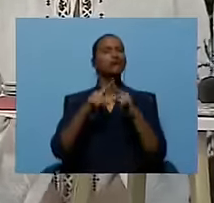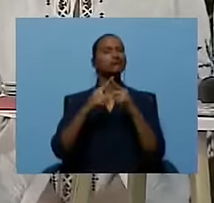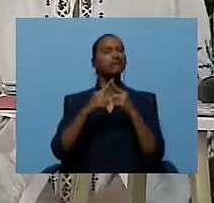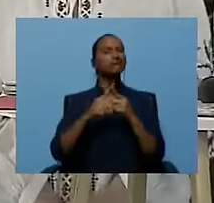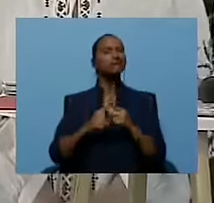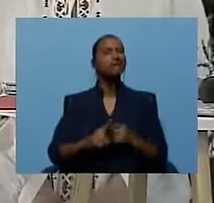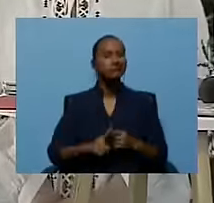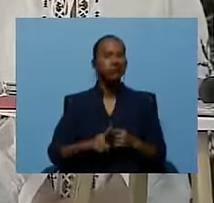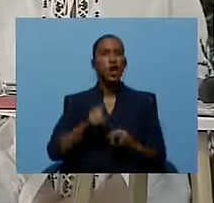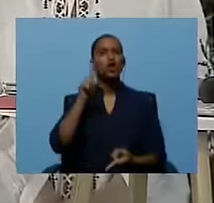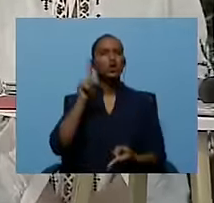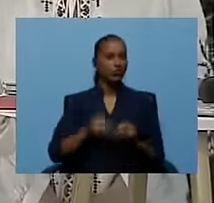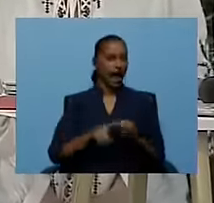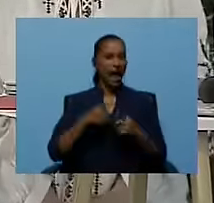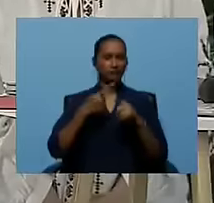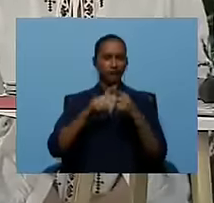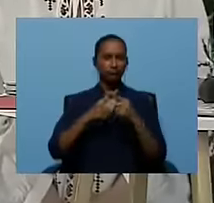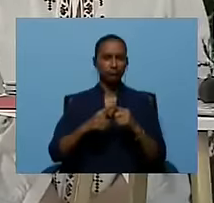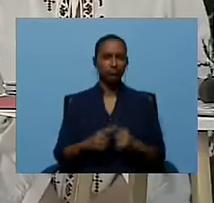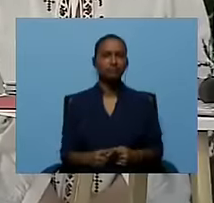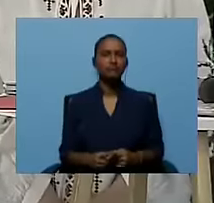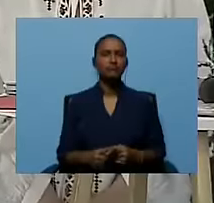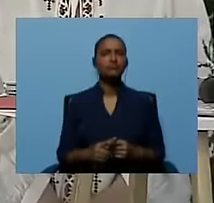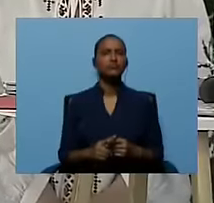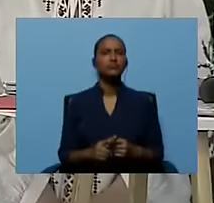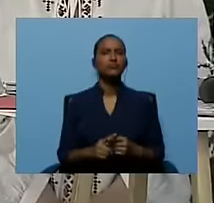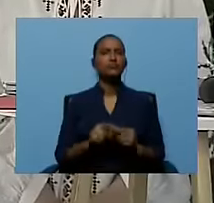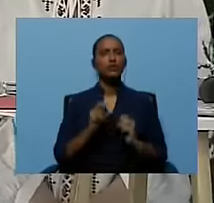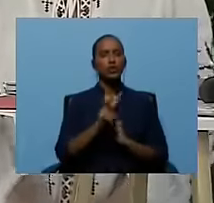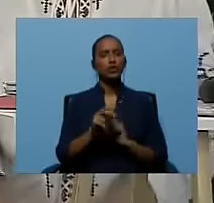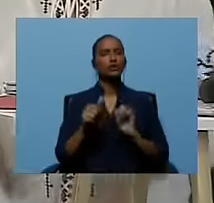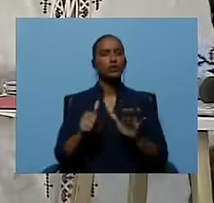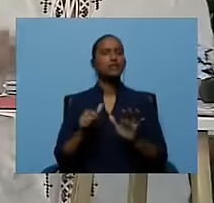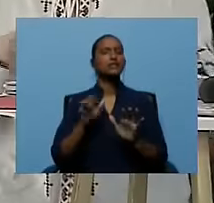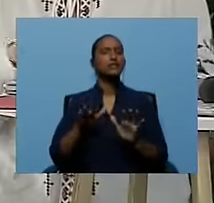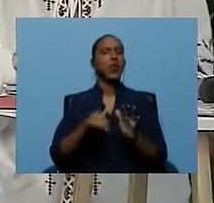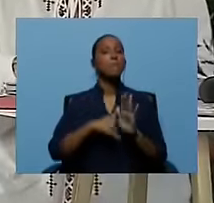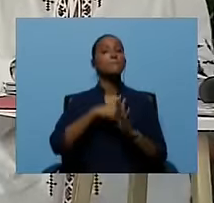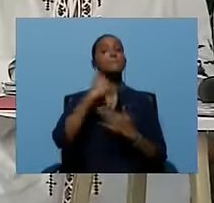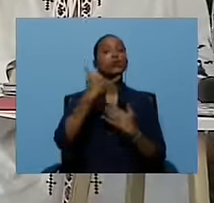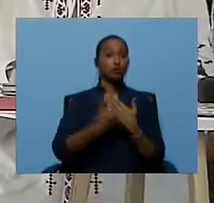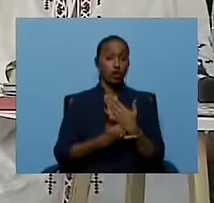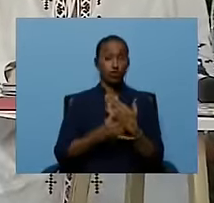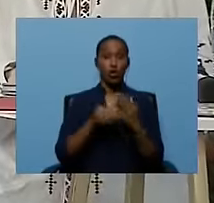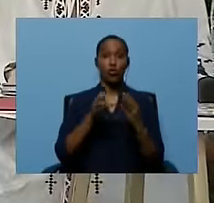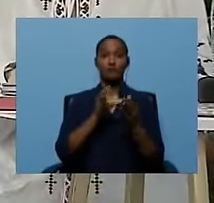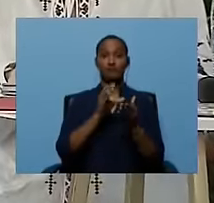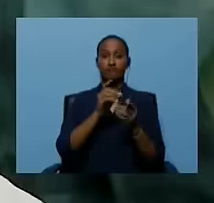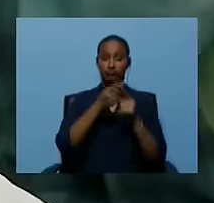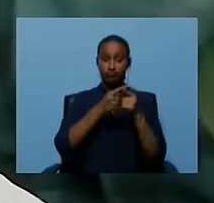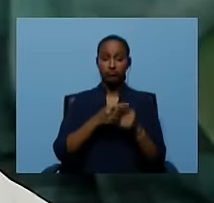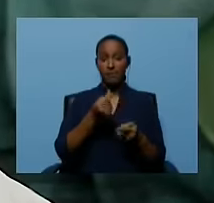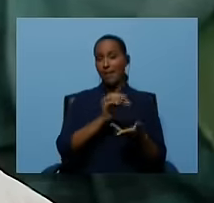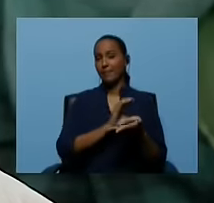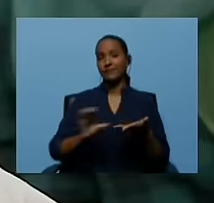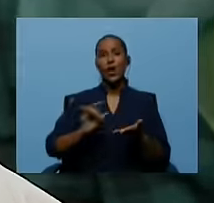de 465 nuevos proyectos con financiamiento completo de